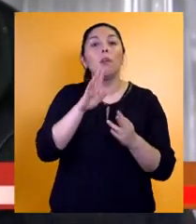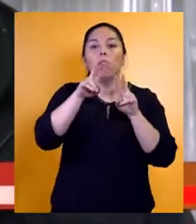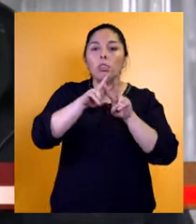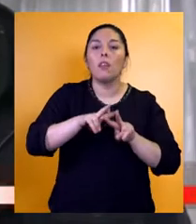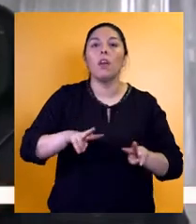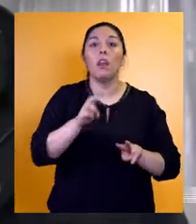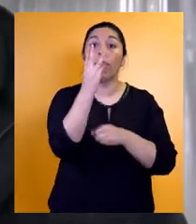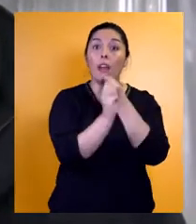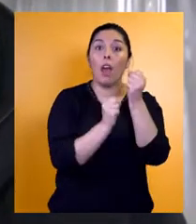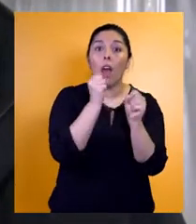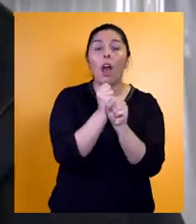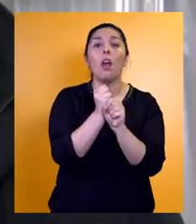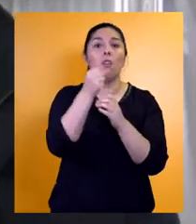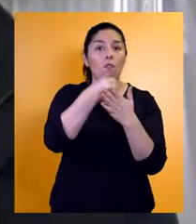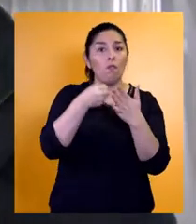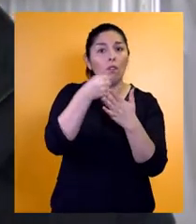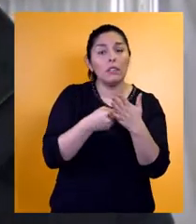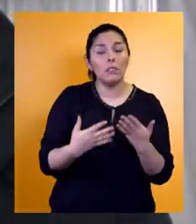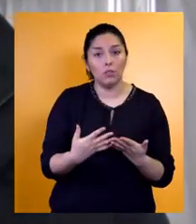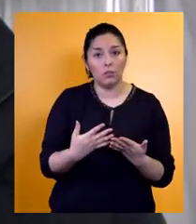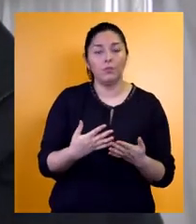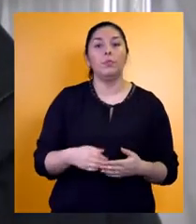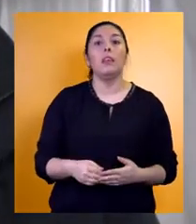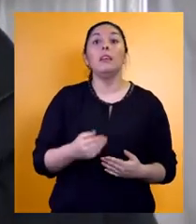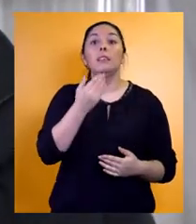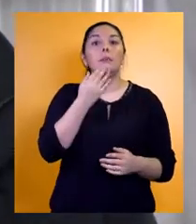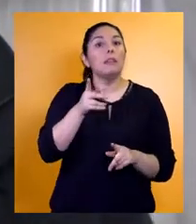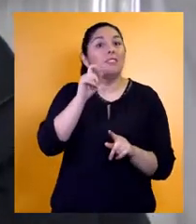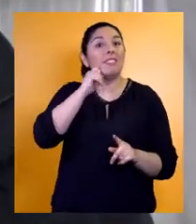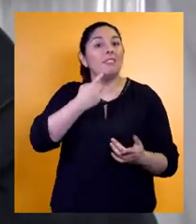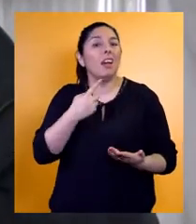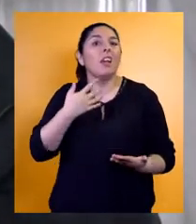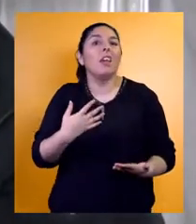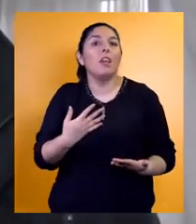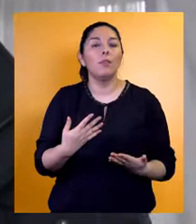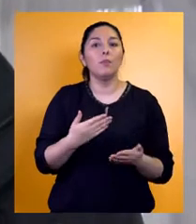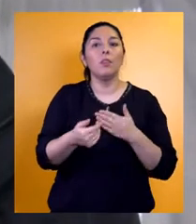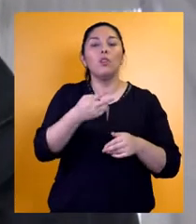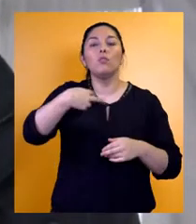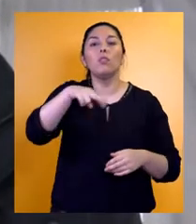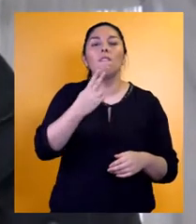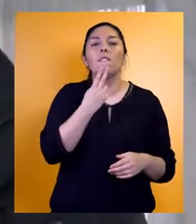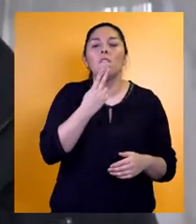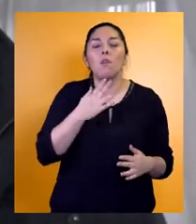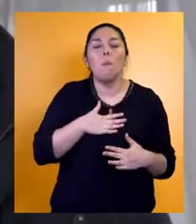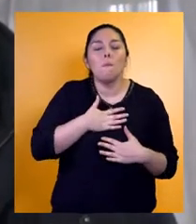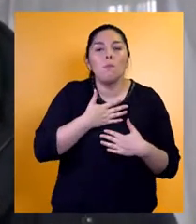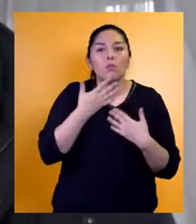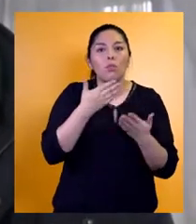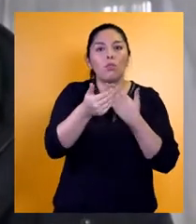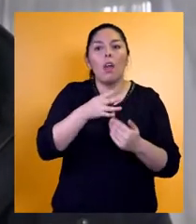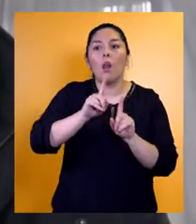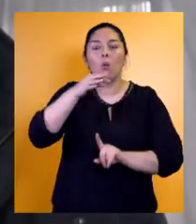durante 3 años. Entonces, en ese aspecto hemos vivido emotividades con el